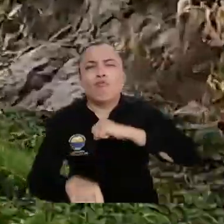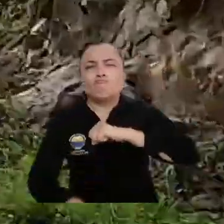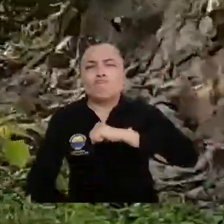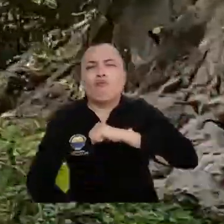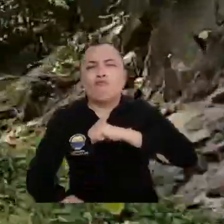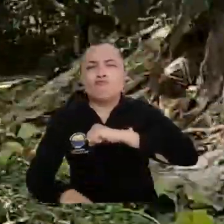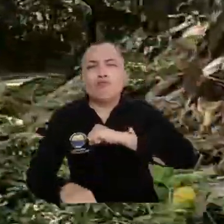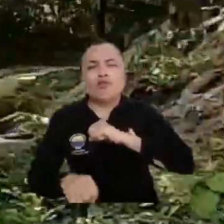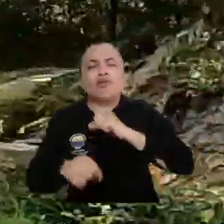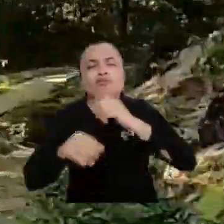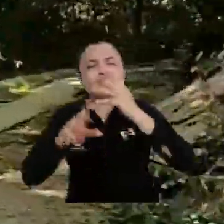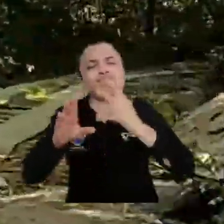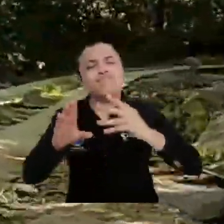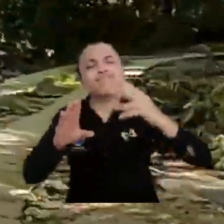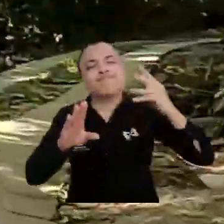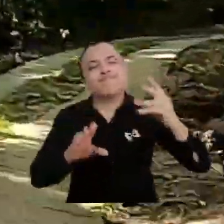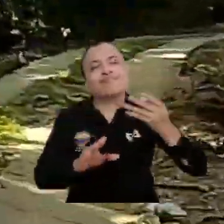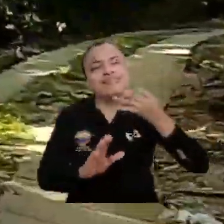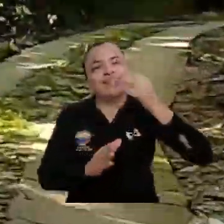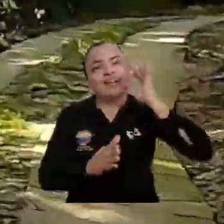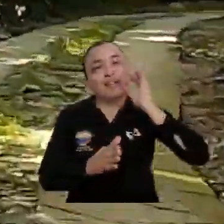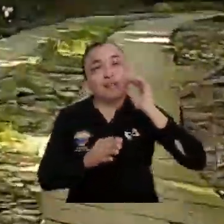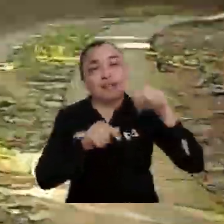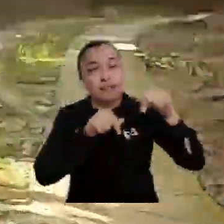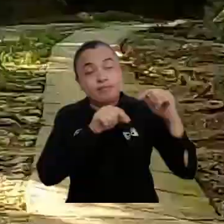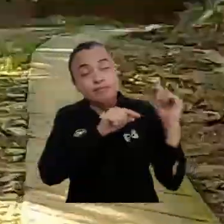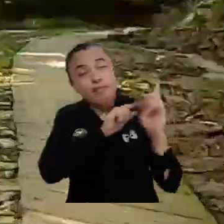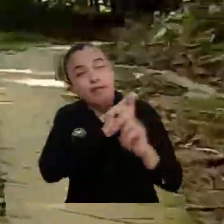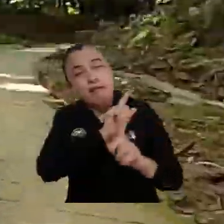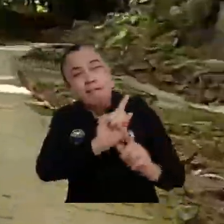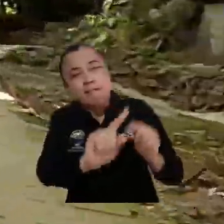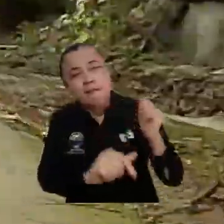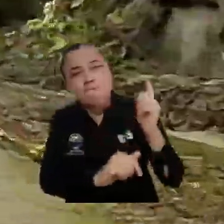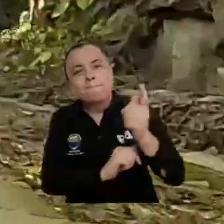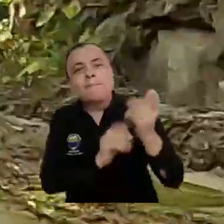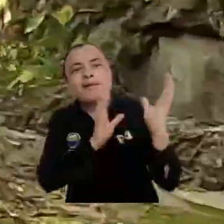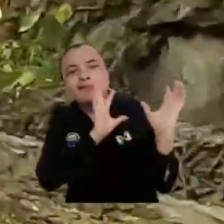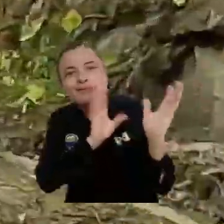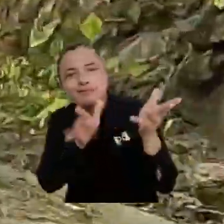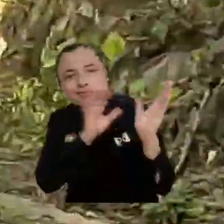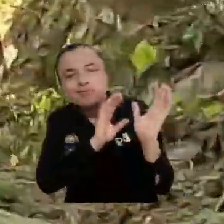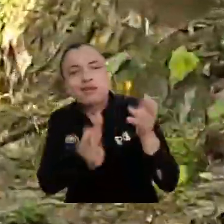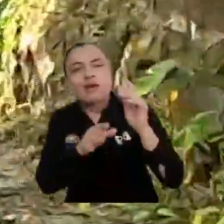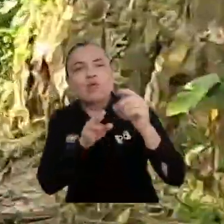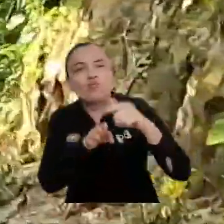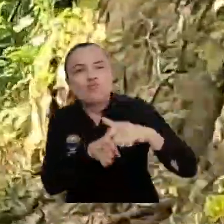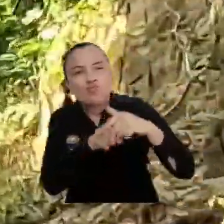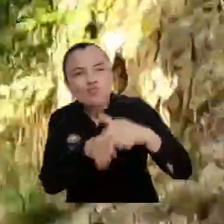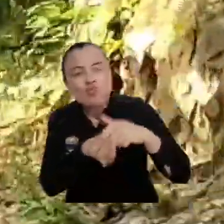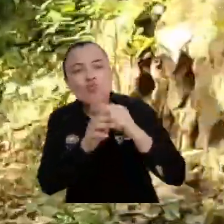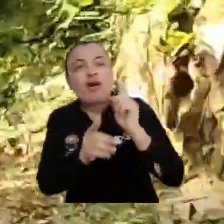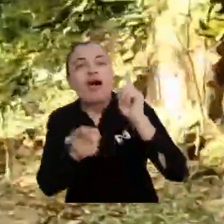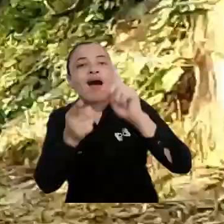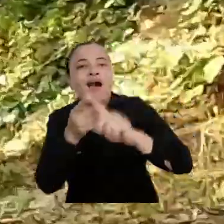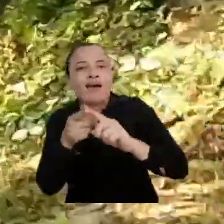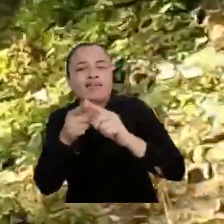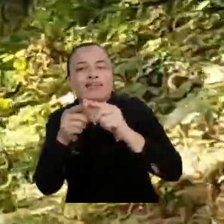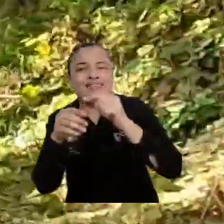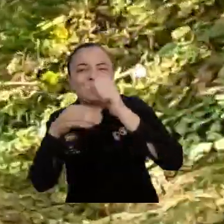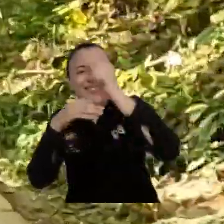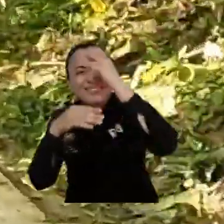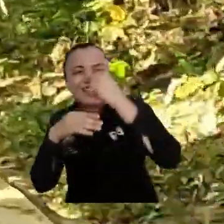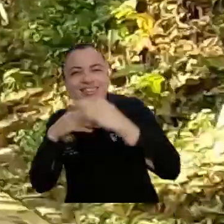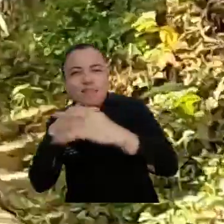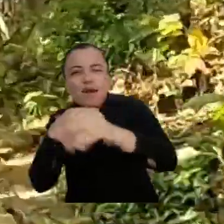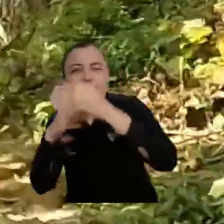café. Por estas trochas bajaban sacos, mulas e historias hacia el puerto de Santa Marta. Cafetales